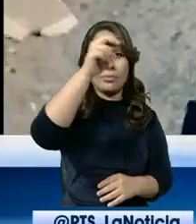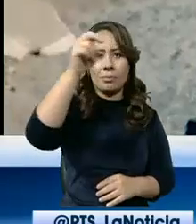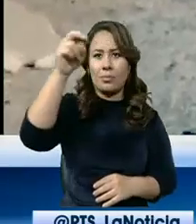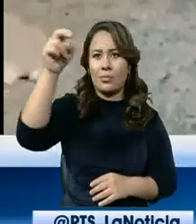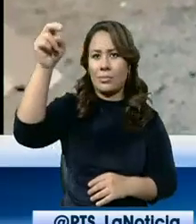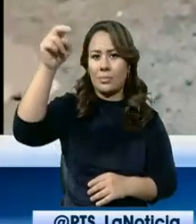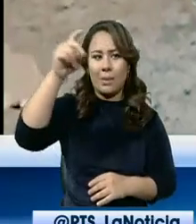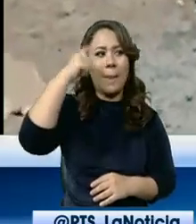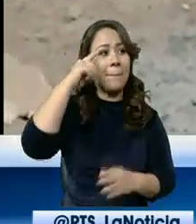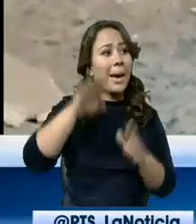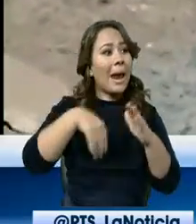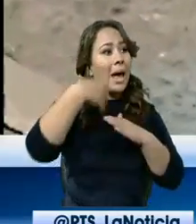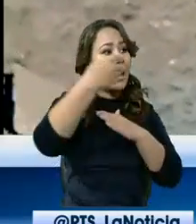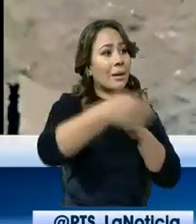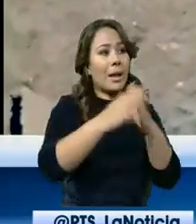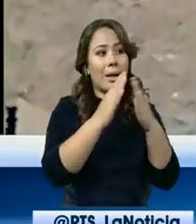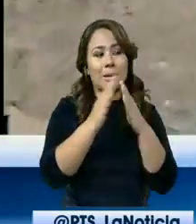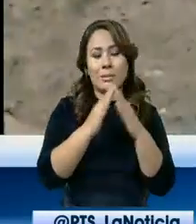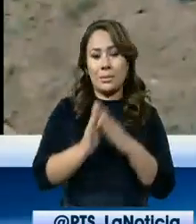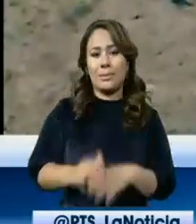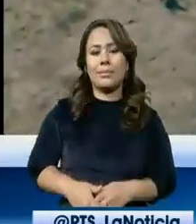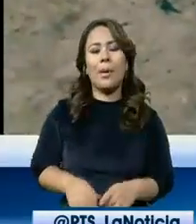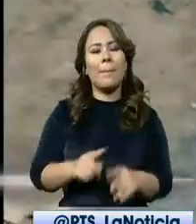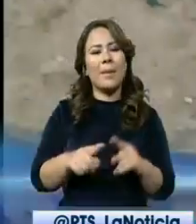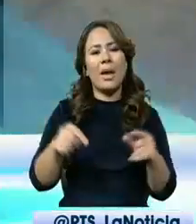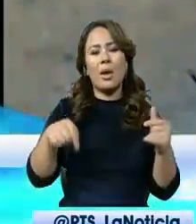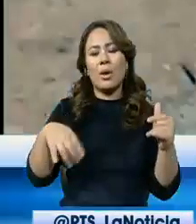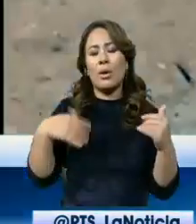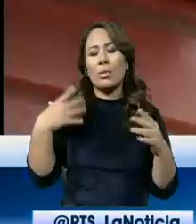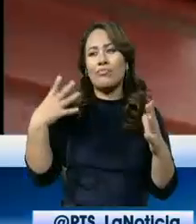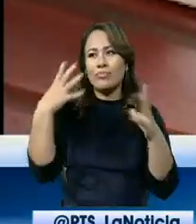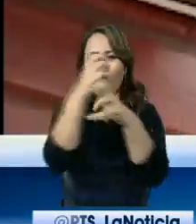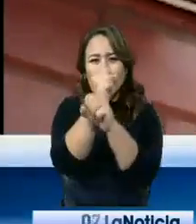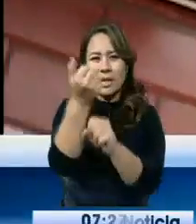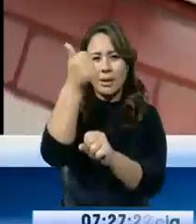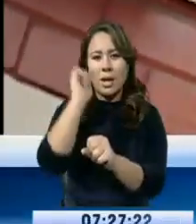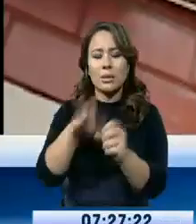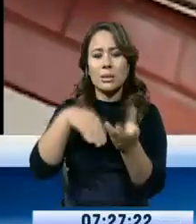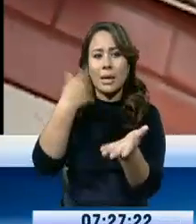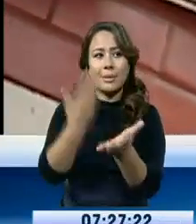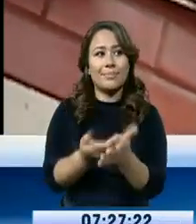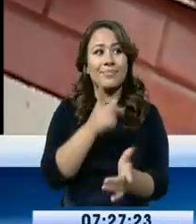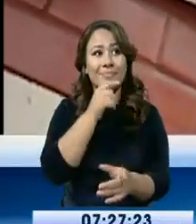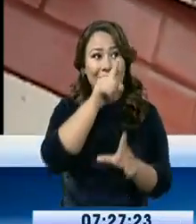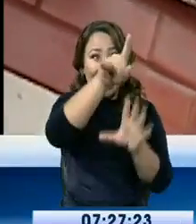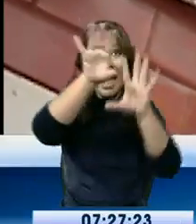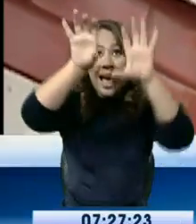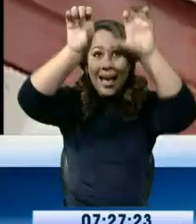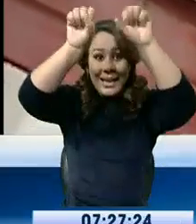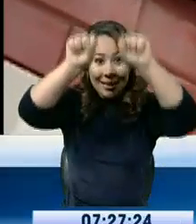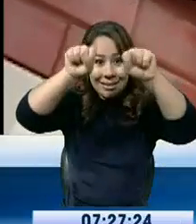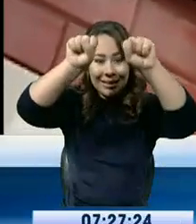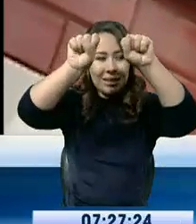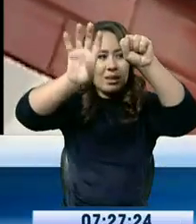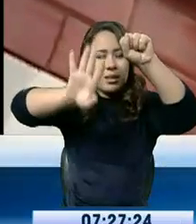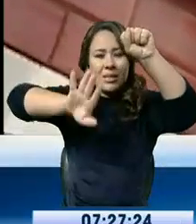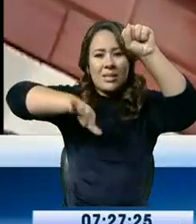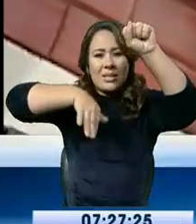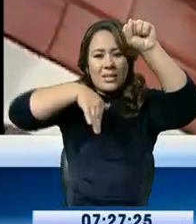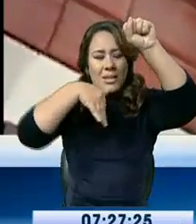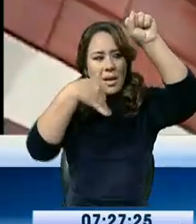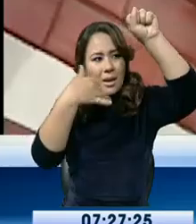suscitó eso en la noche de esta noche. Ajá. Cuando el ciudadano pretendió agarrarse de esta reja de